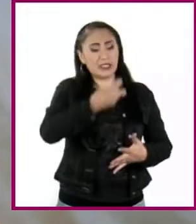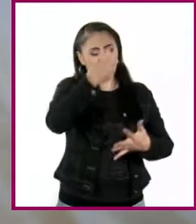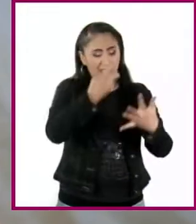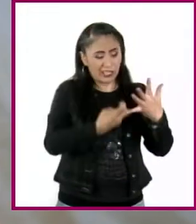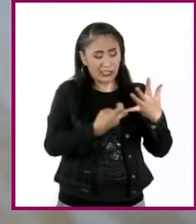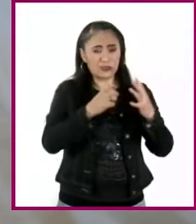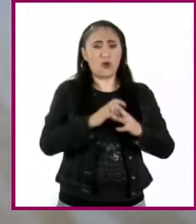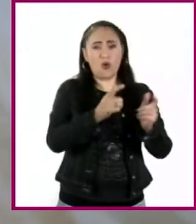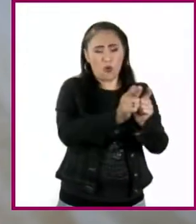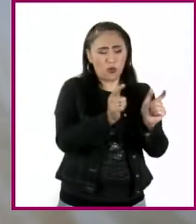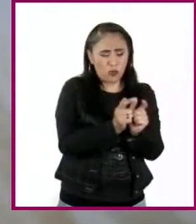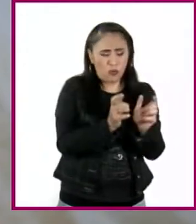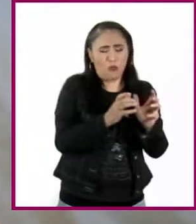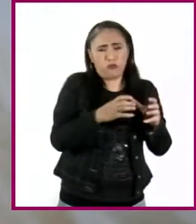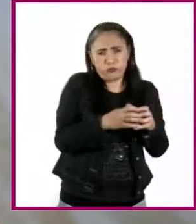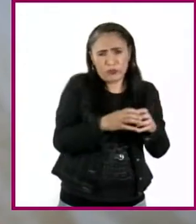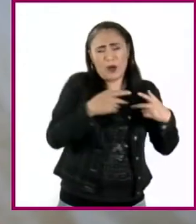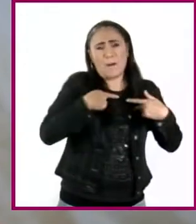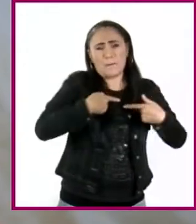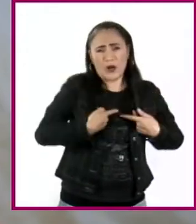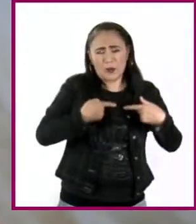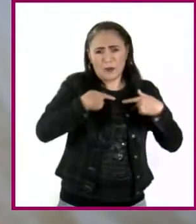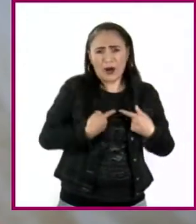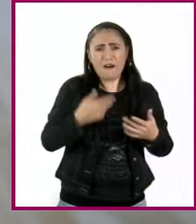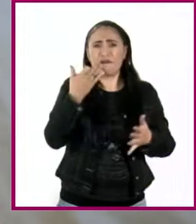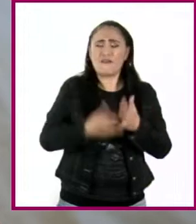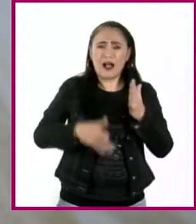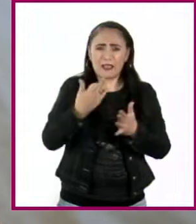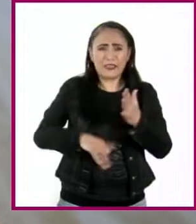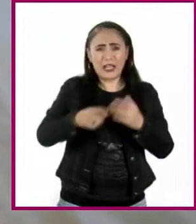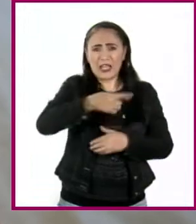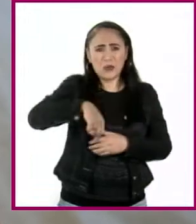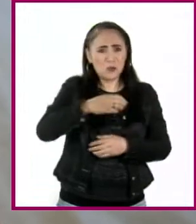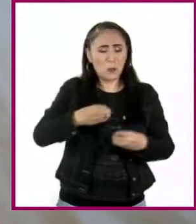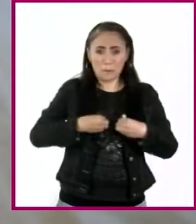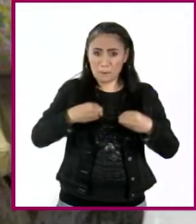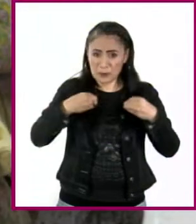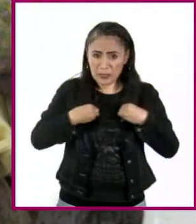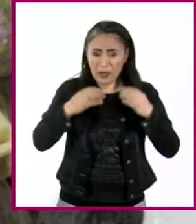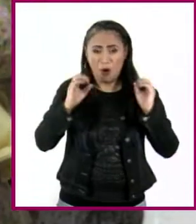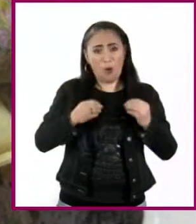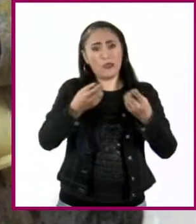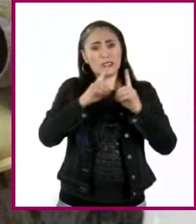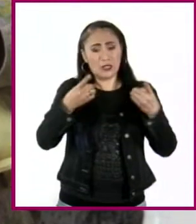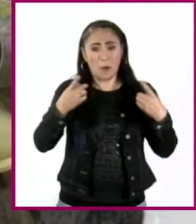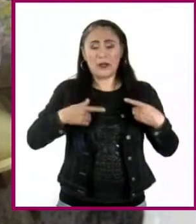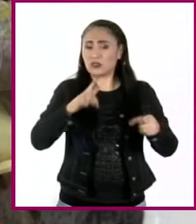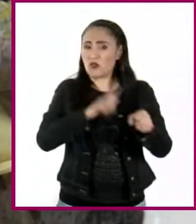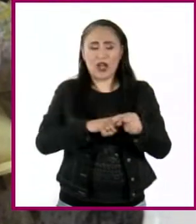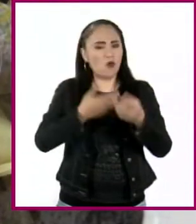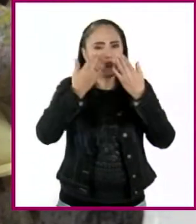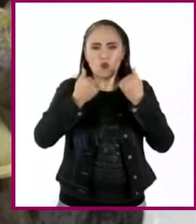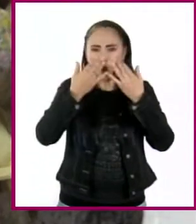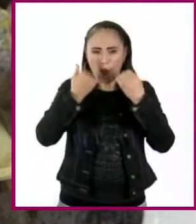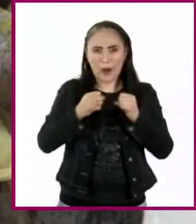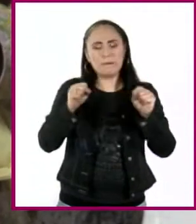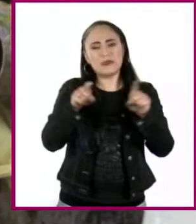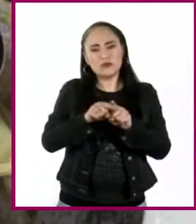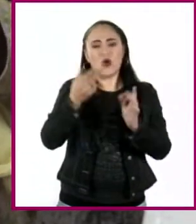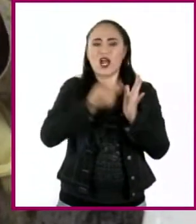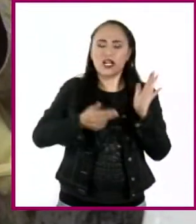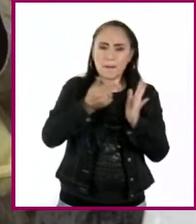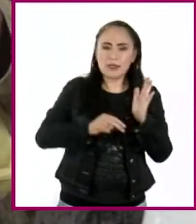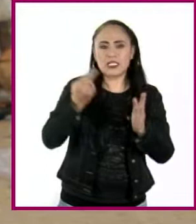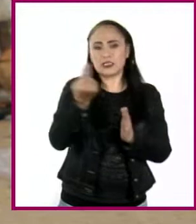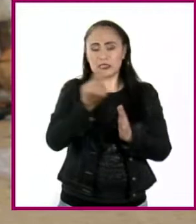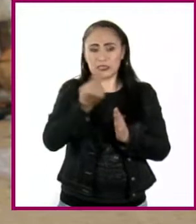denota carencia o ausencia de condiciones esenciales para la subsistencia y el desarrollo personal e insuficiencia de las herramientas necesarias